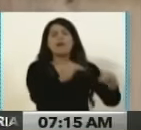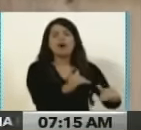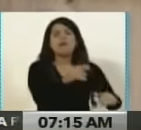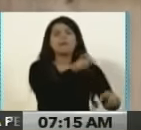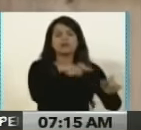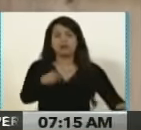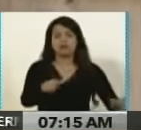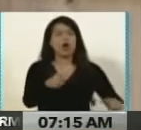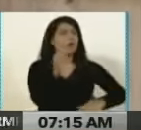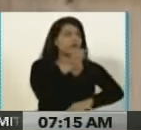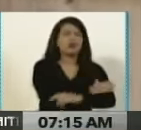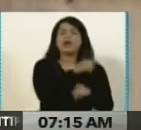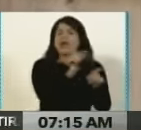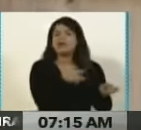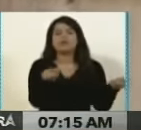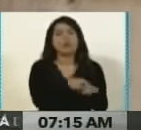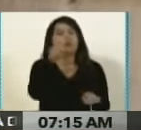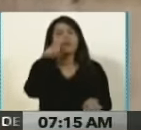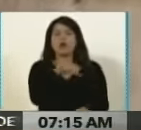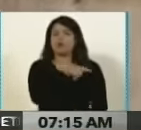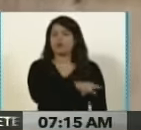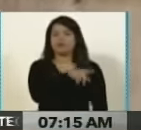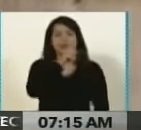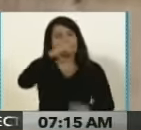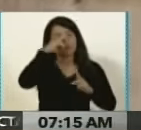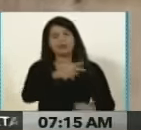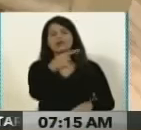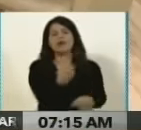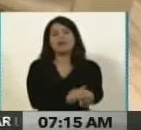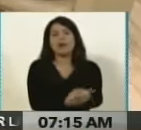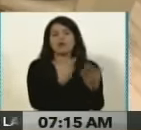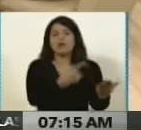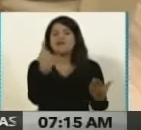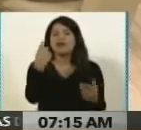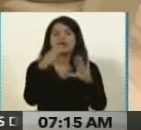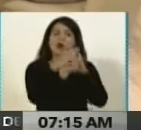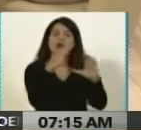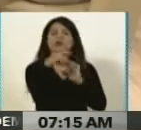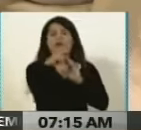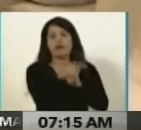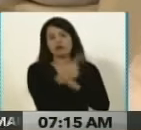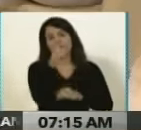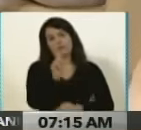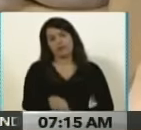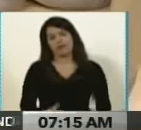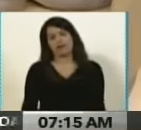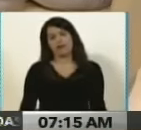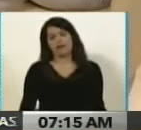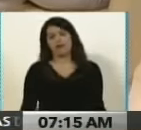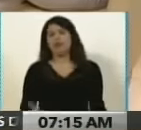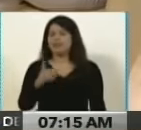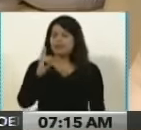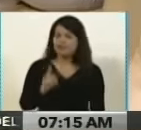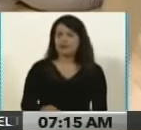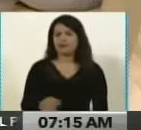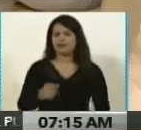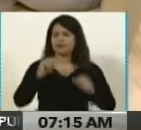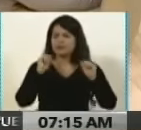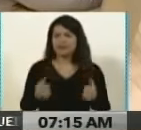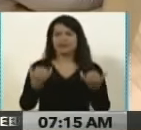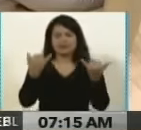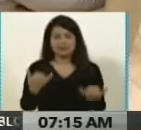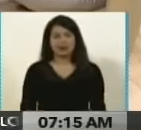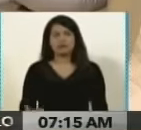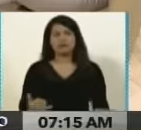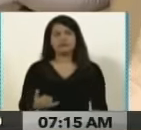la posición que sea, eso es pueblo. Y son nuestros hermanos también, pues. Entonces, hay que emprender eso